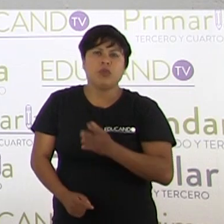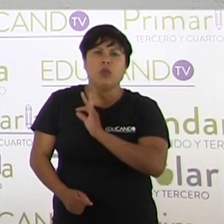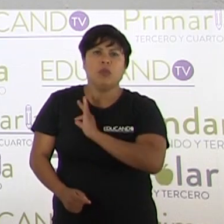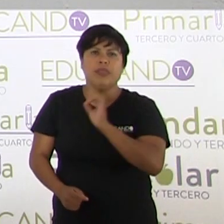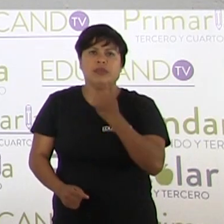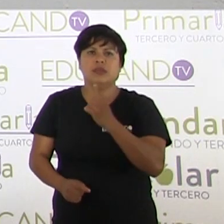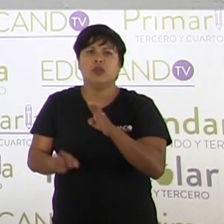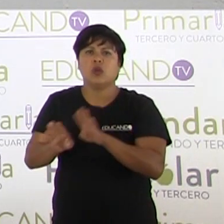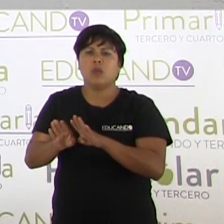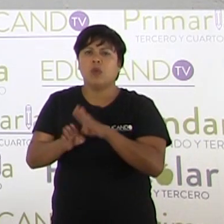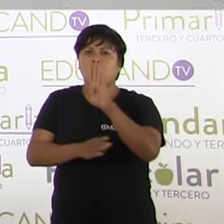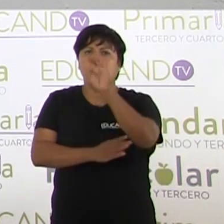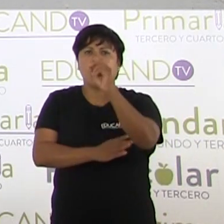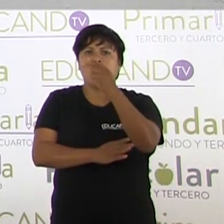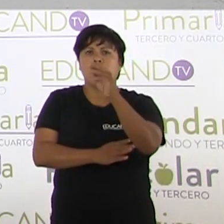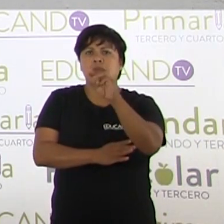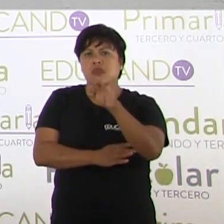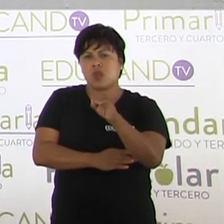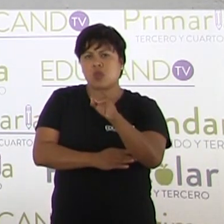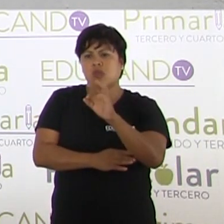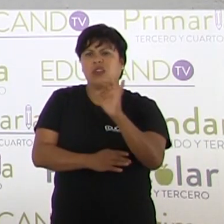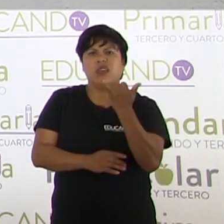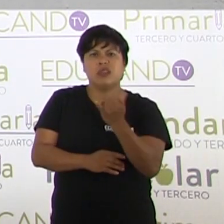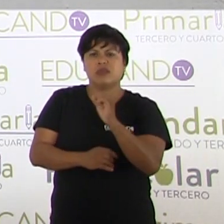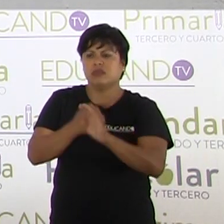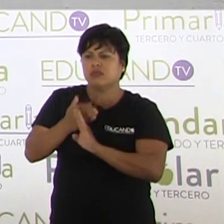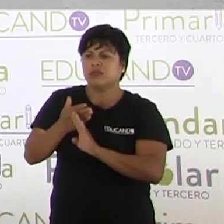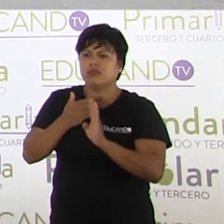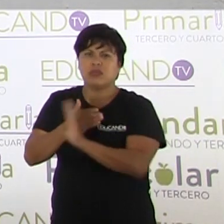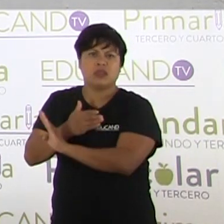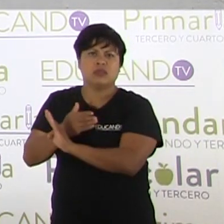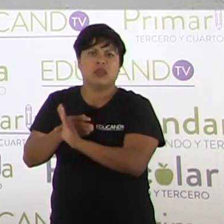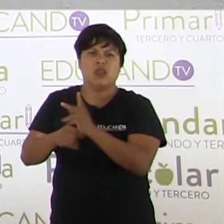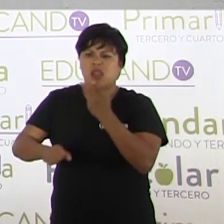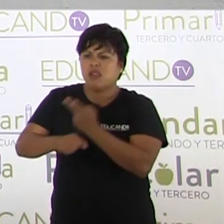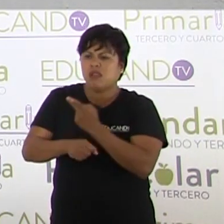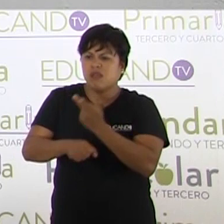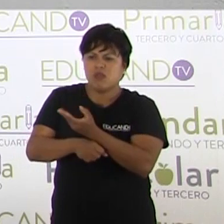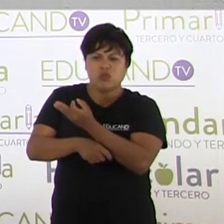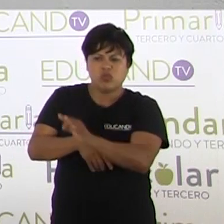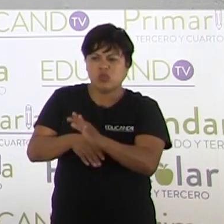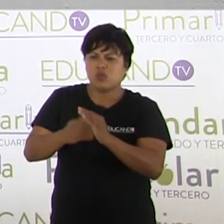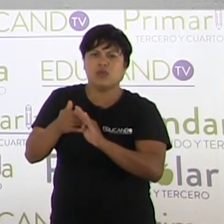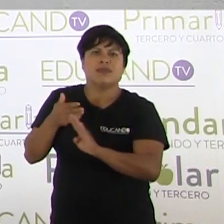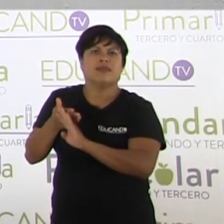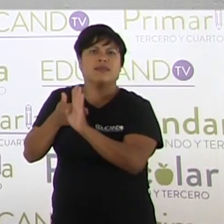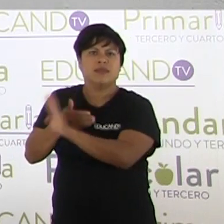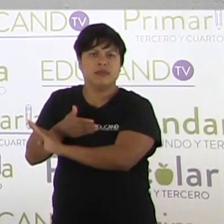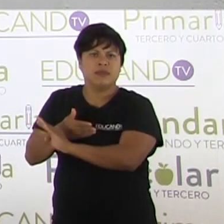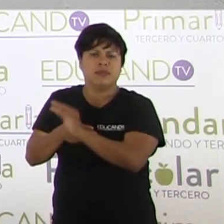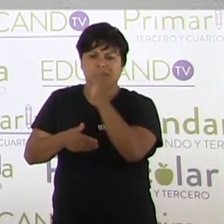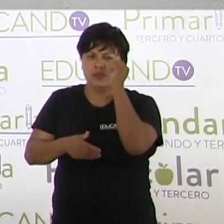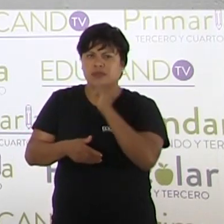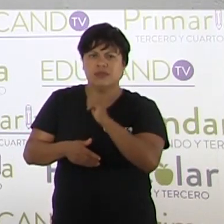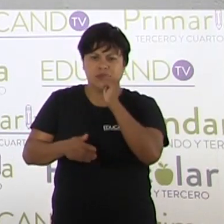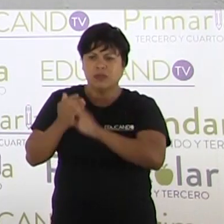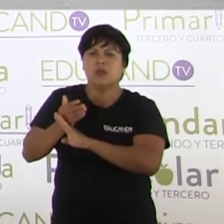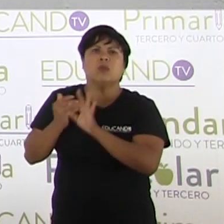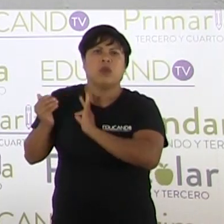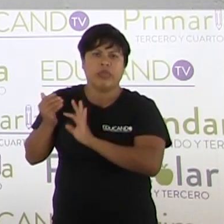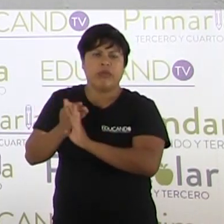lo bohemio y se rechaza lo vulgar y rutinario.